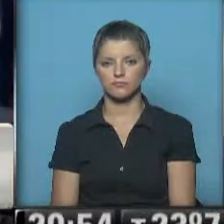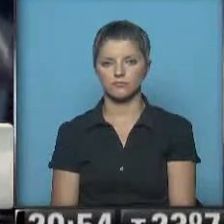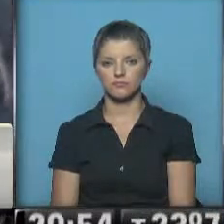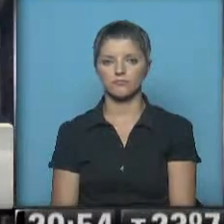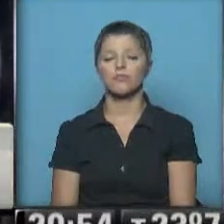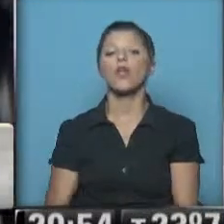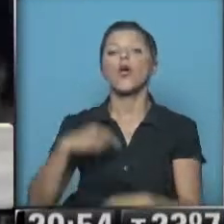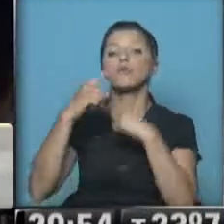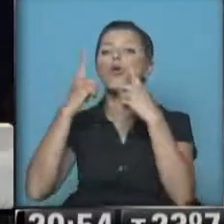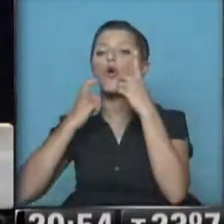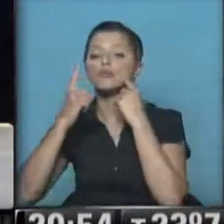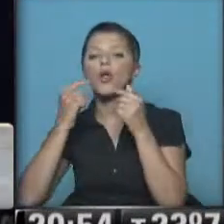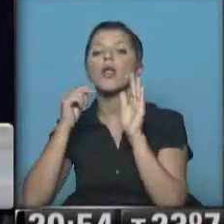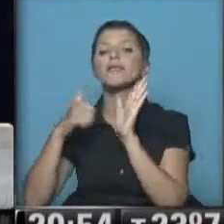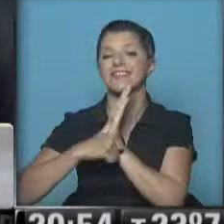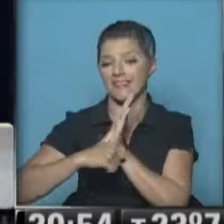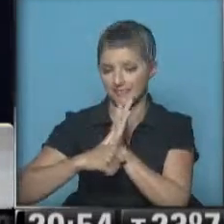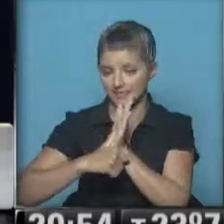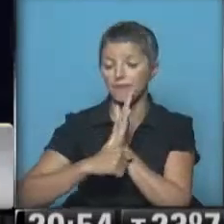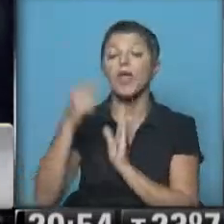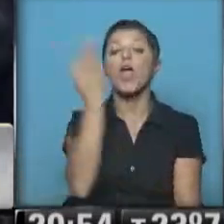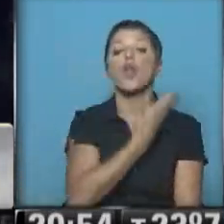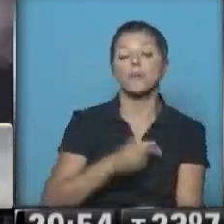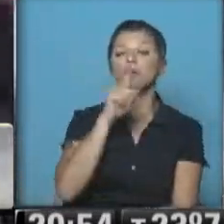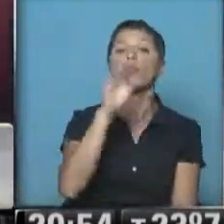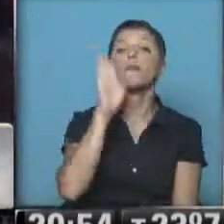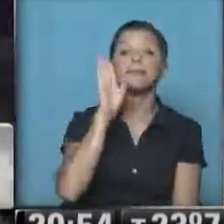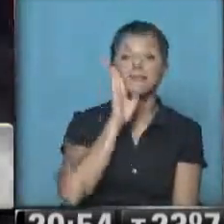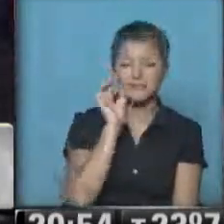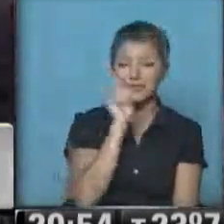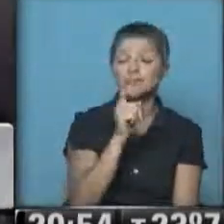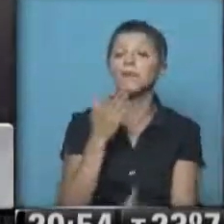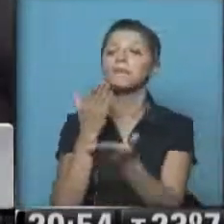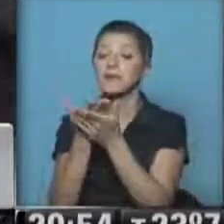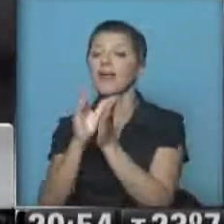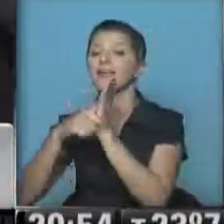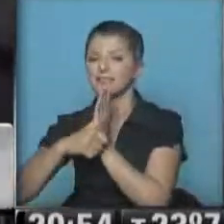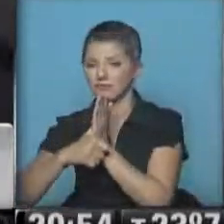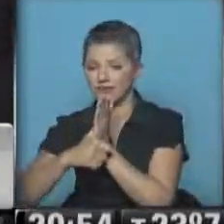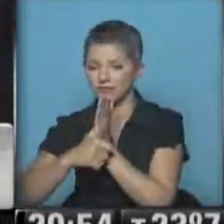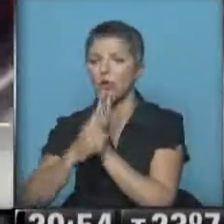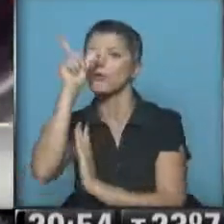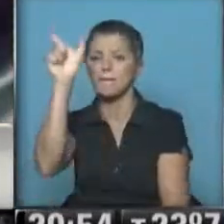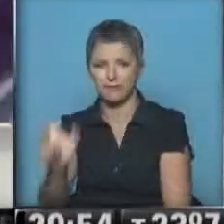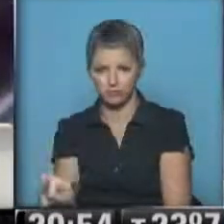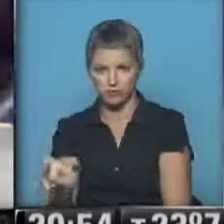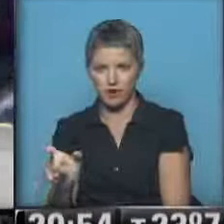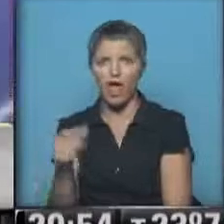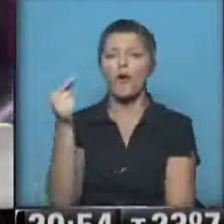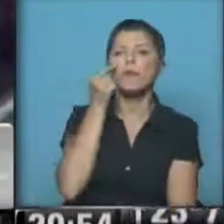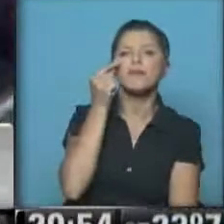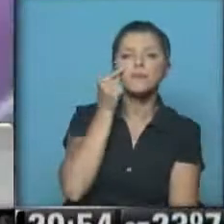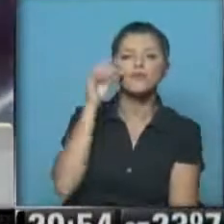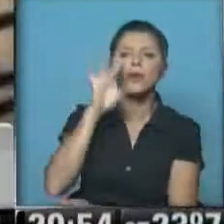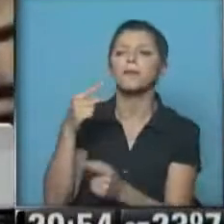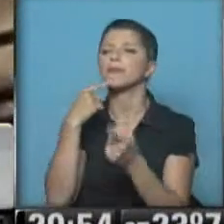Proscriben controles por identidad. El gobierno de Barack Obama impulsa la prohibición de pedir identificación o interrogar a una persona en función de su etnia,